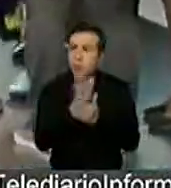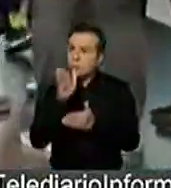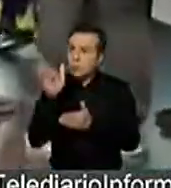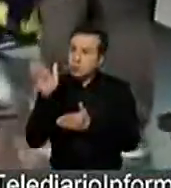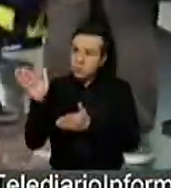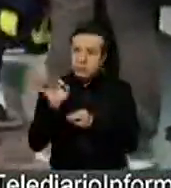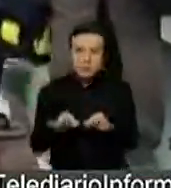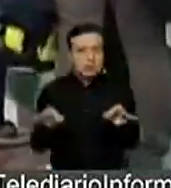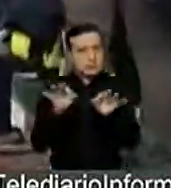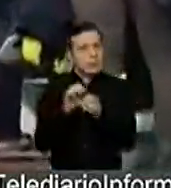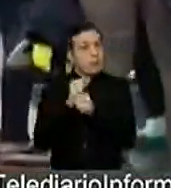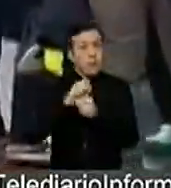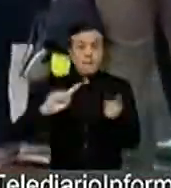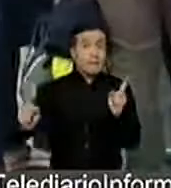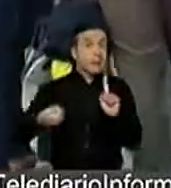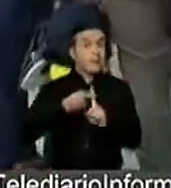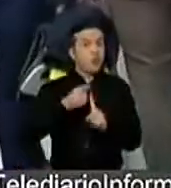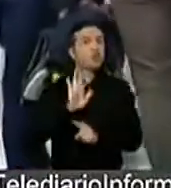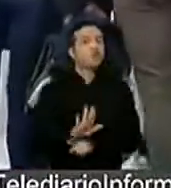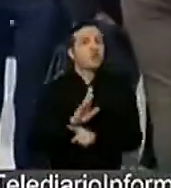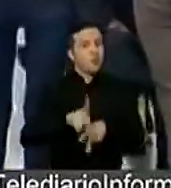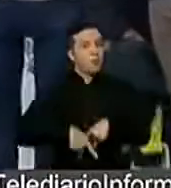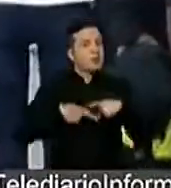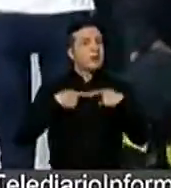siempre precautelando la integridad.